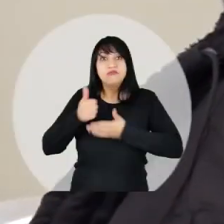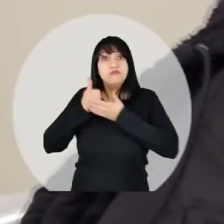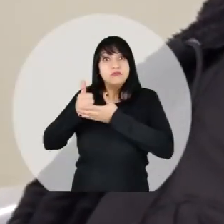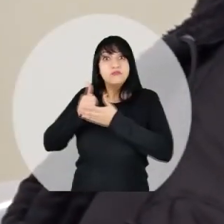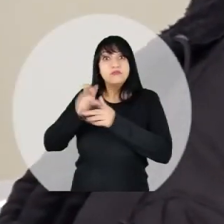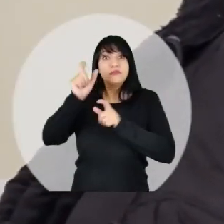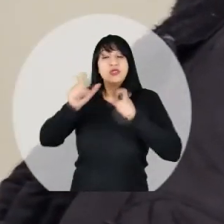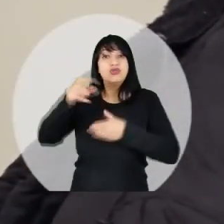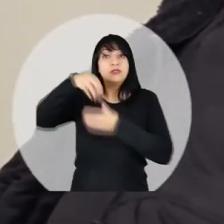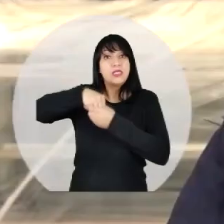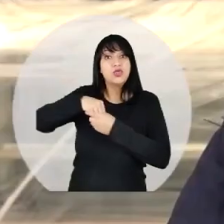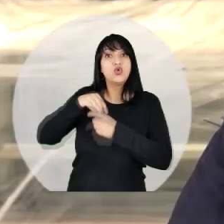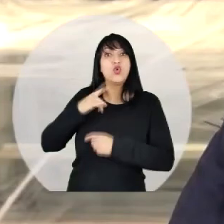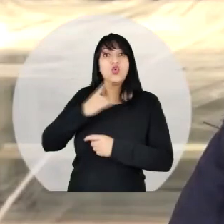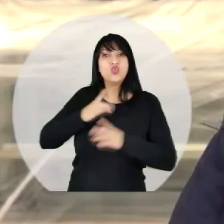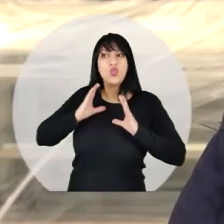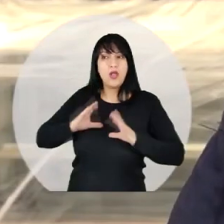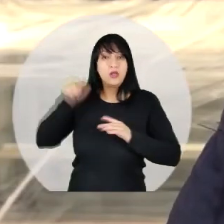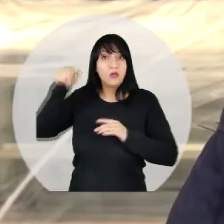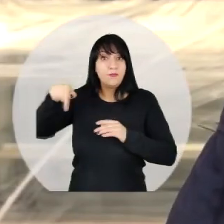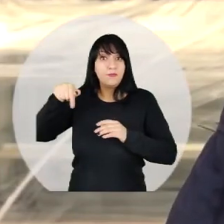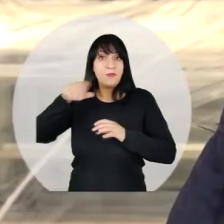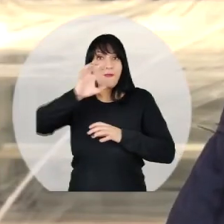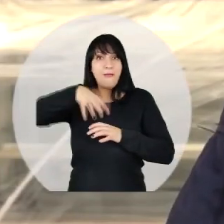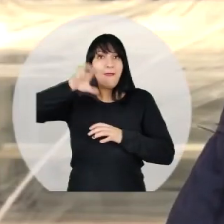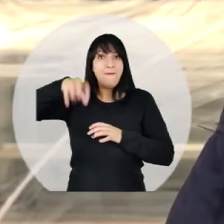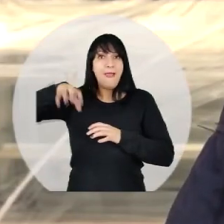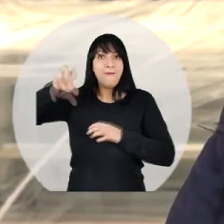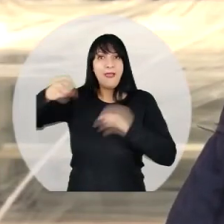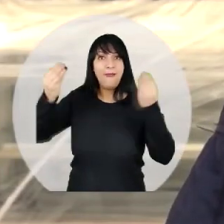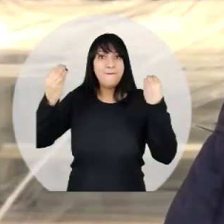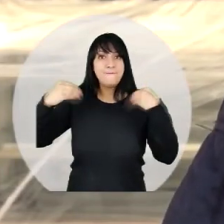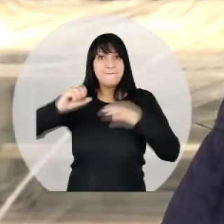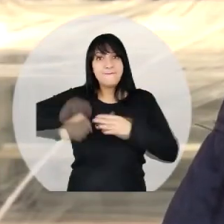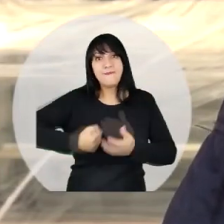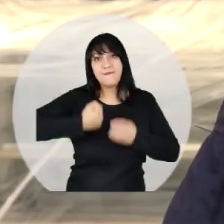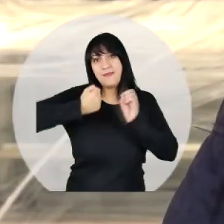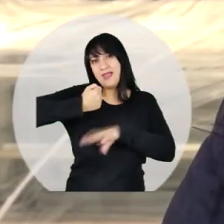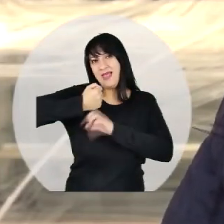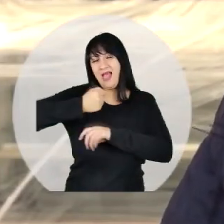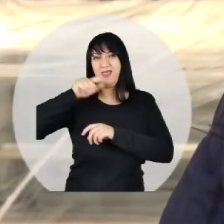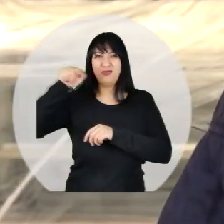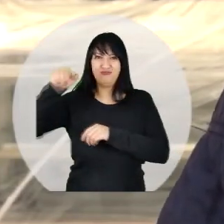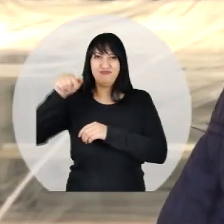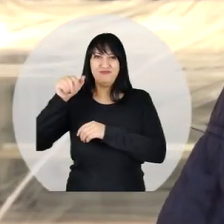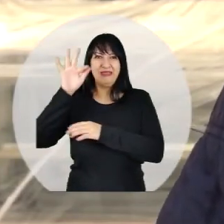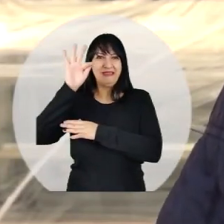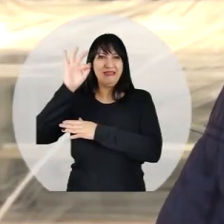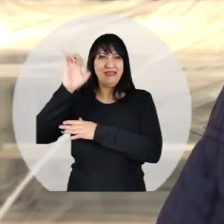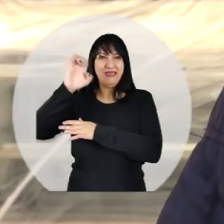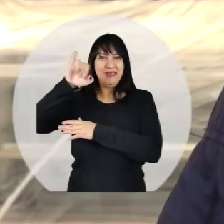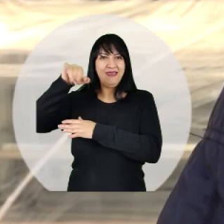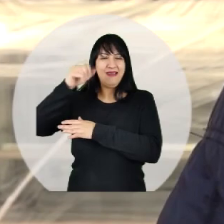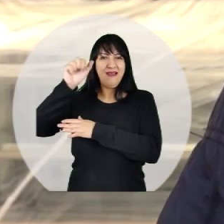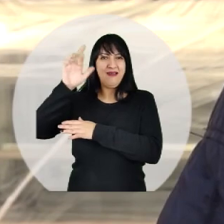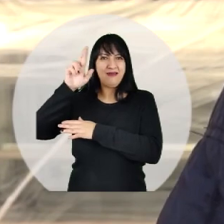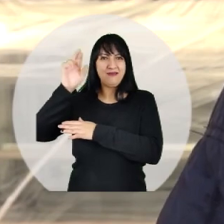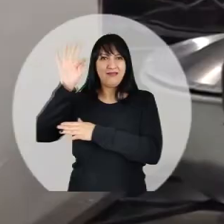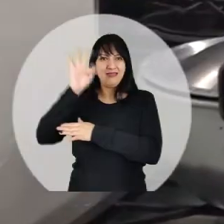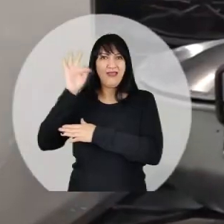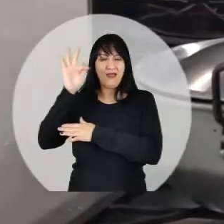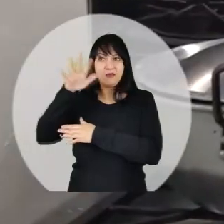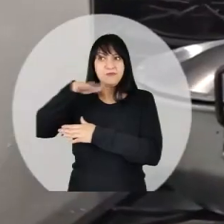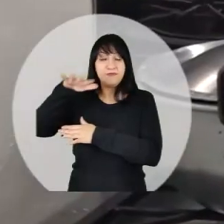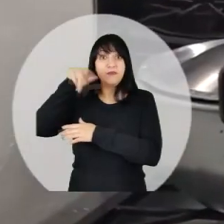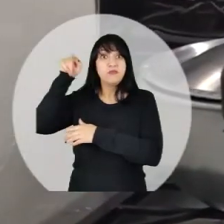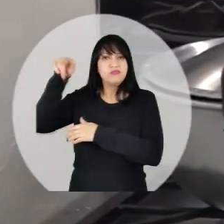Estamos ayudando a todos los usuarios del mercado del Tejar que tienen sus establecimientos para la comercialización de productos como